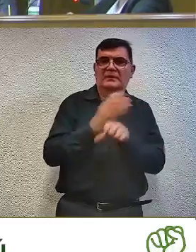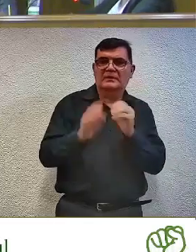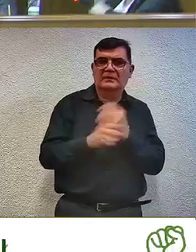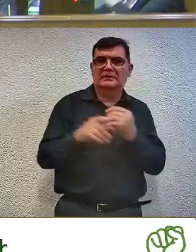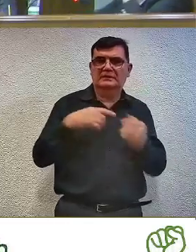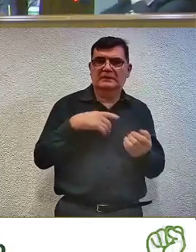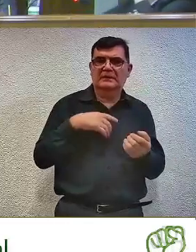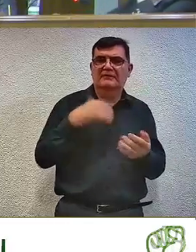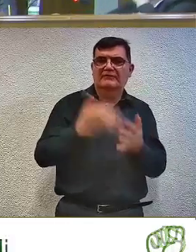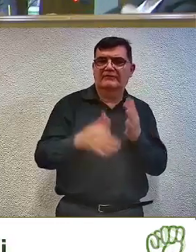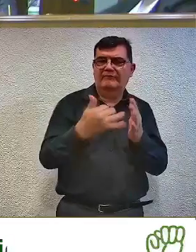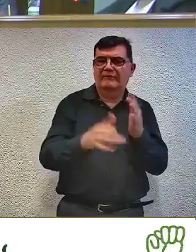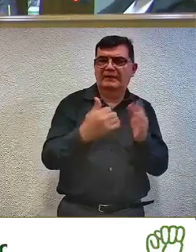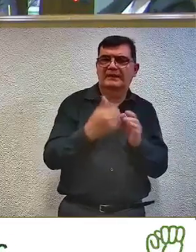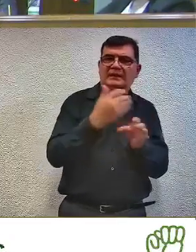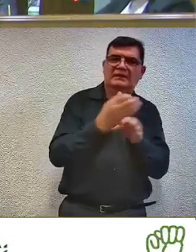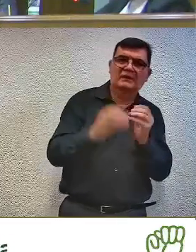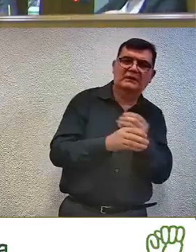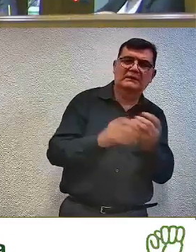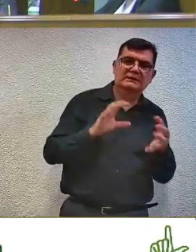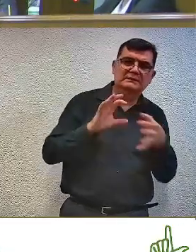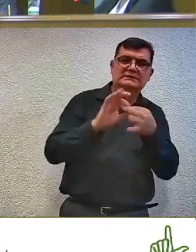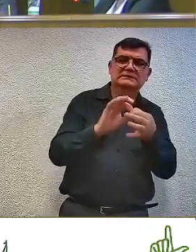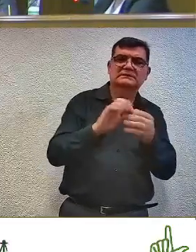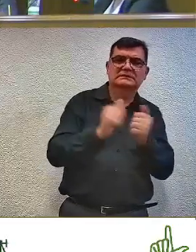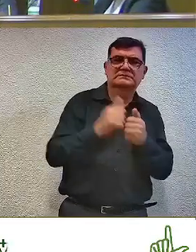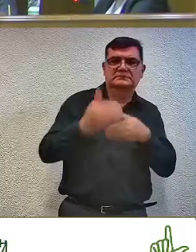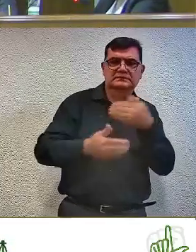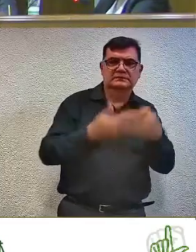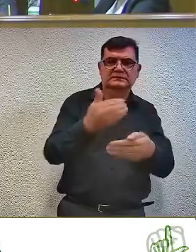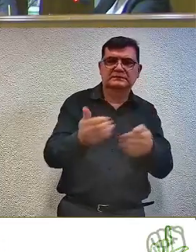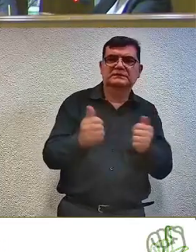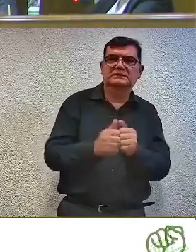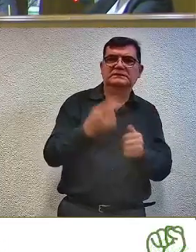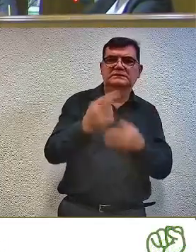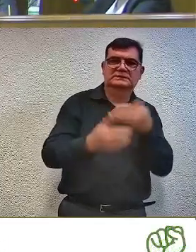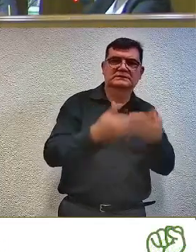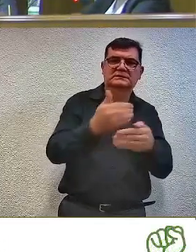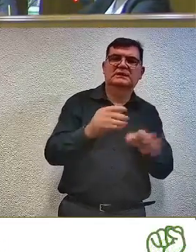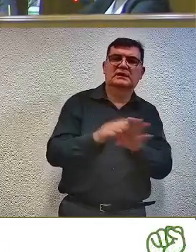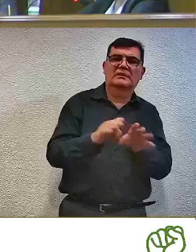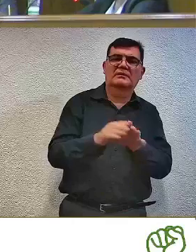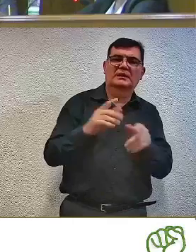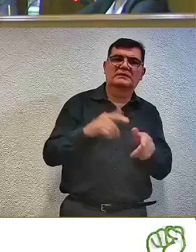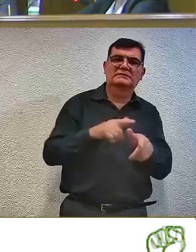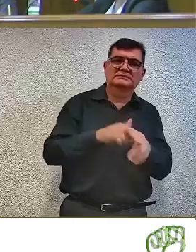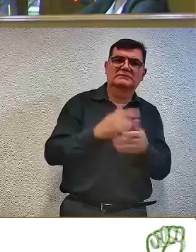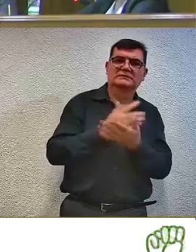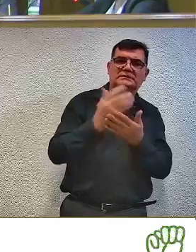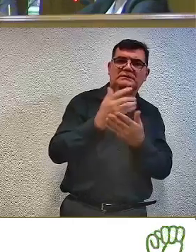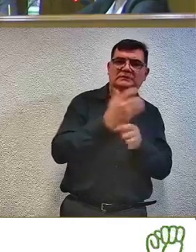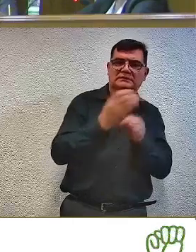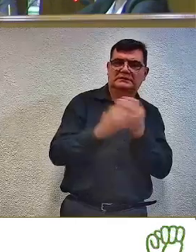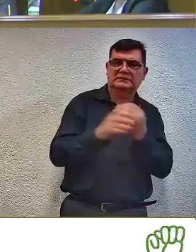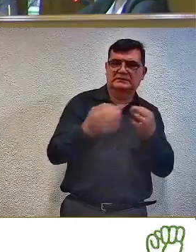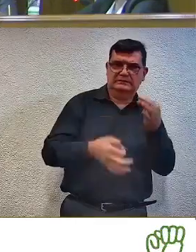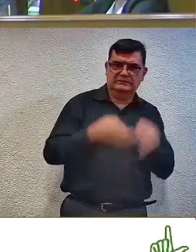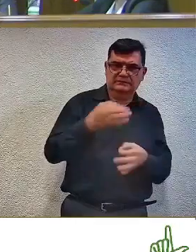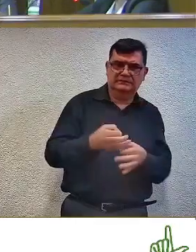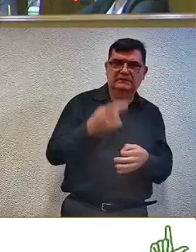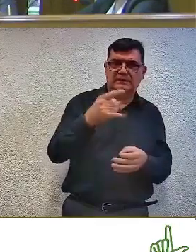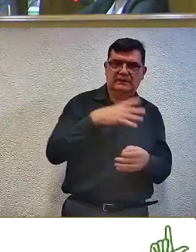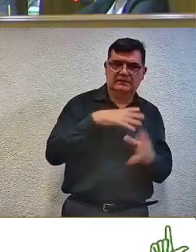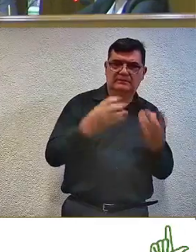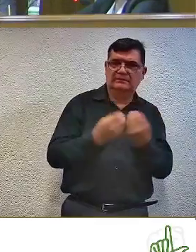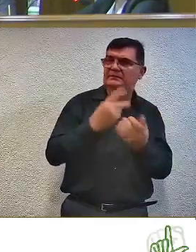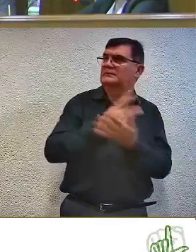deja sin materia la omisión alegada, por lo que lo procedente es sobreseer el presente juicio. Es la cuenta del